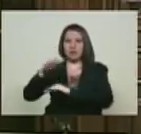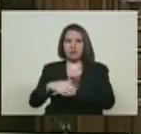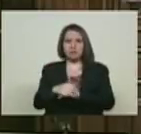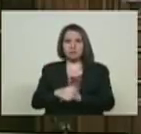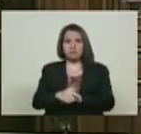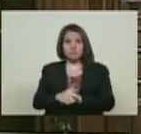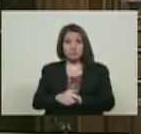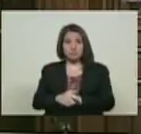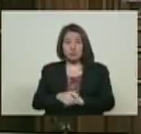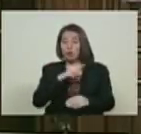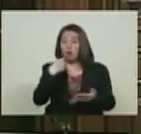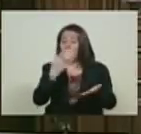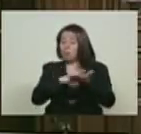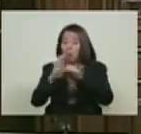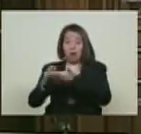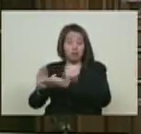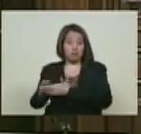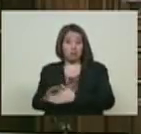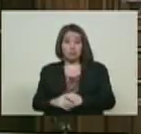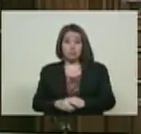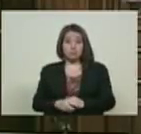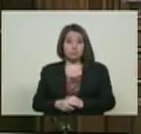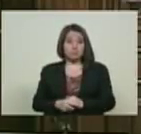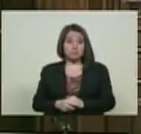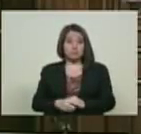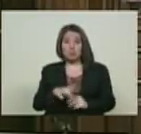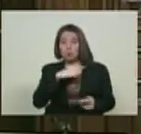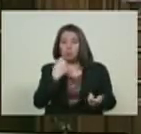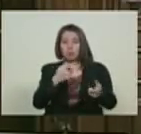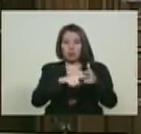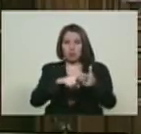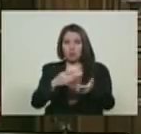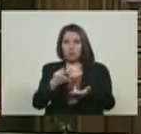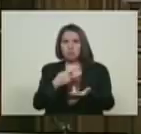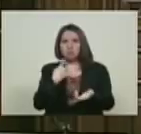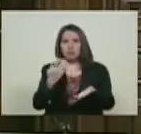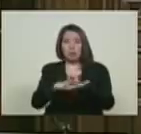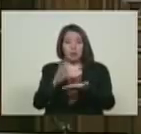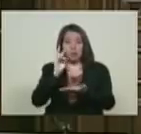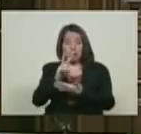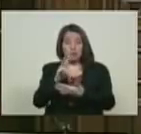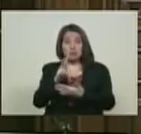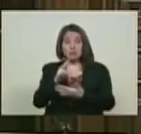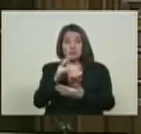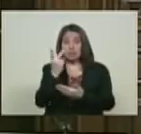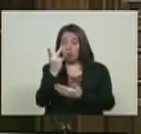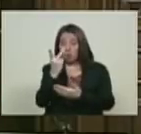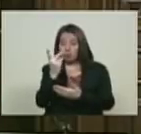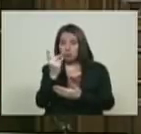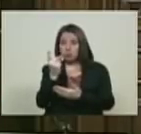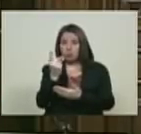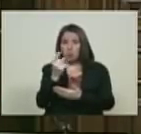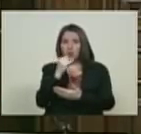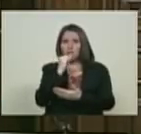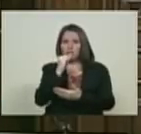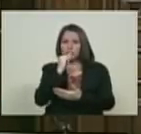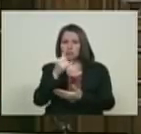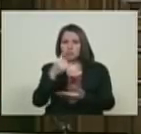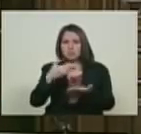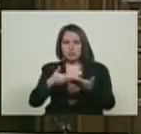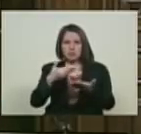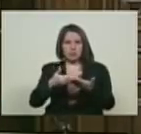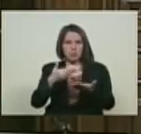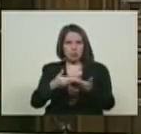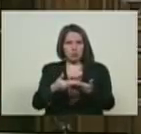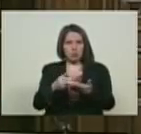Están matándolos. Así que vamos a ver el segundo testimonio, atención, de alias Morfeo,